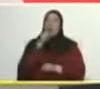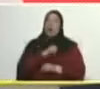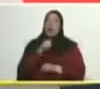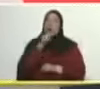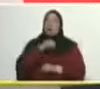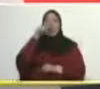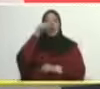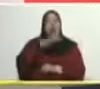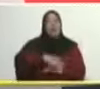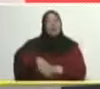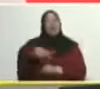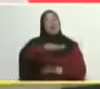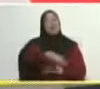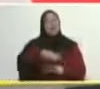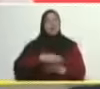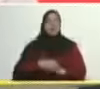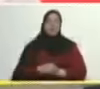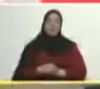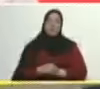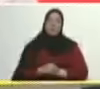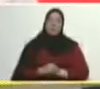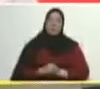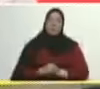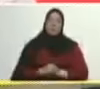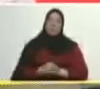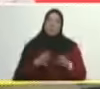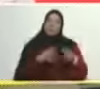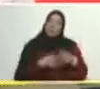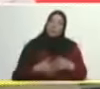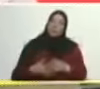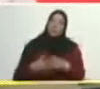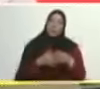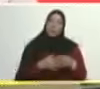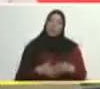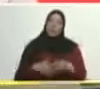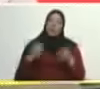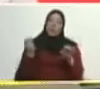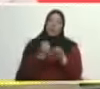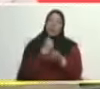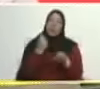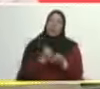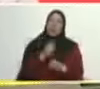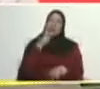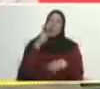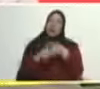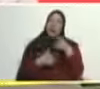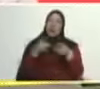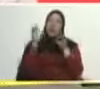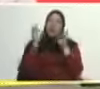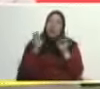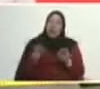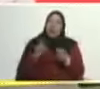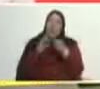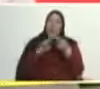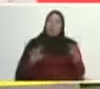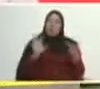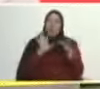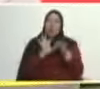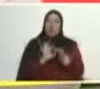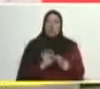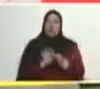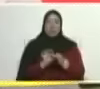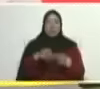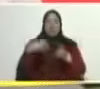los pueblos. Ante las pretensiones imperialistas, reafirmamos el más absoluto compromiso con la unidad,